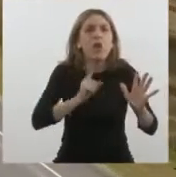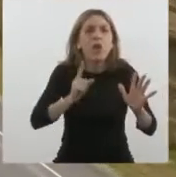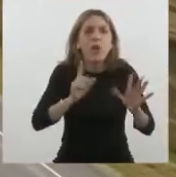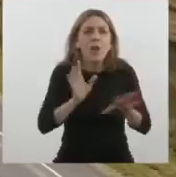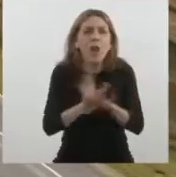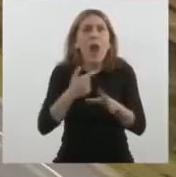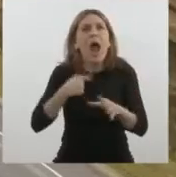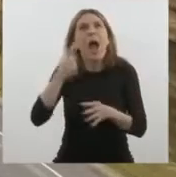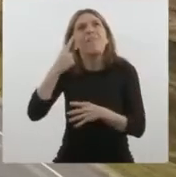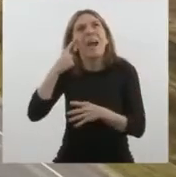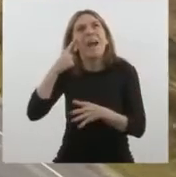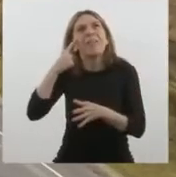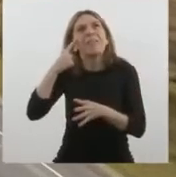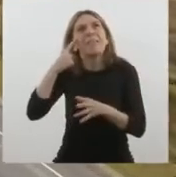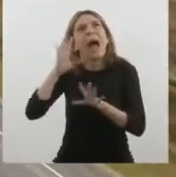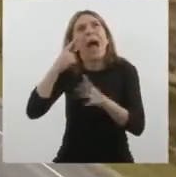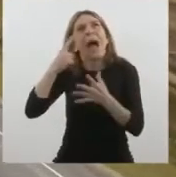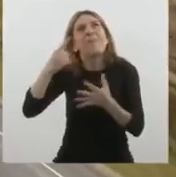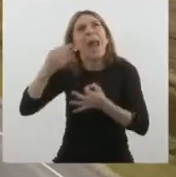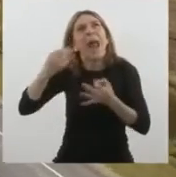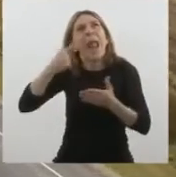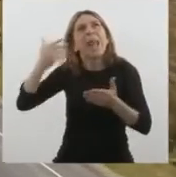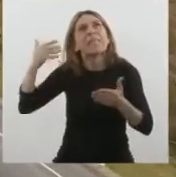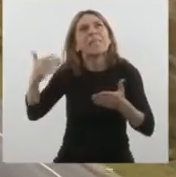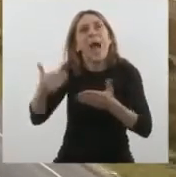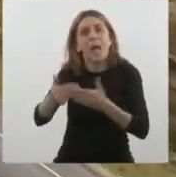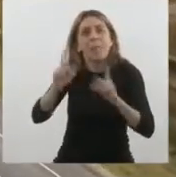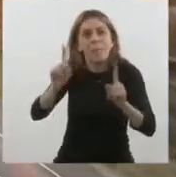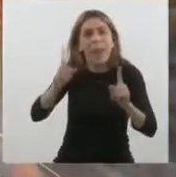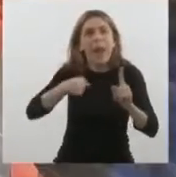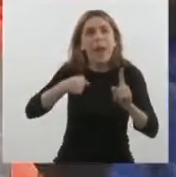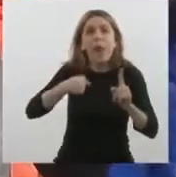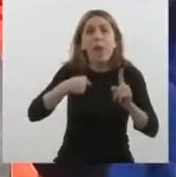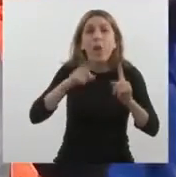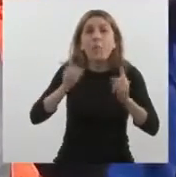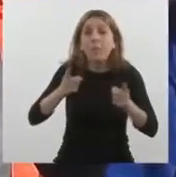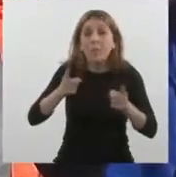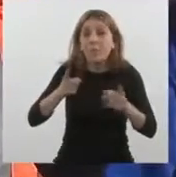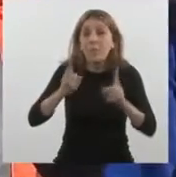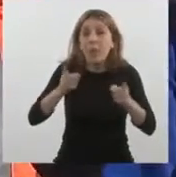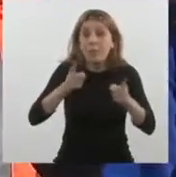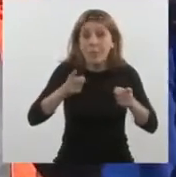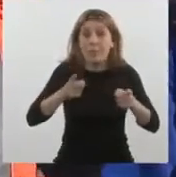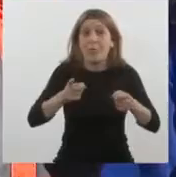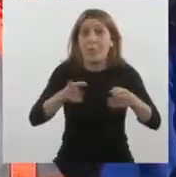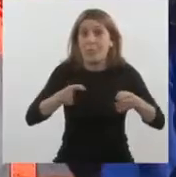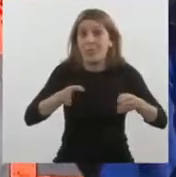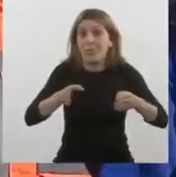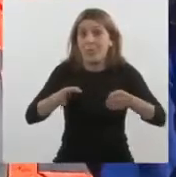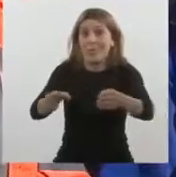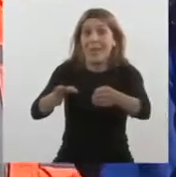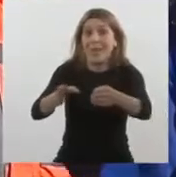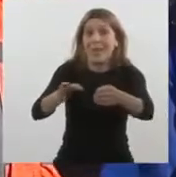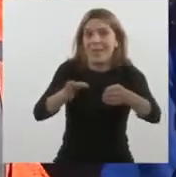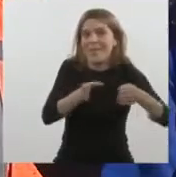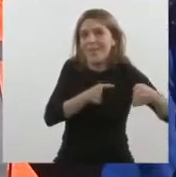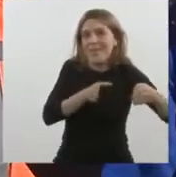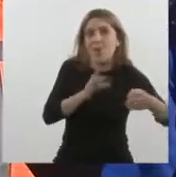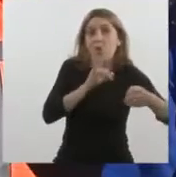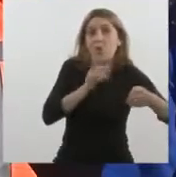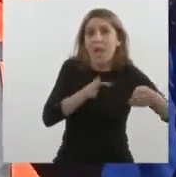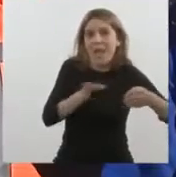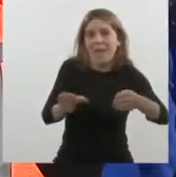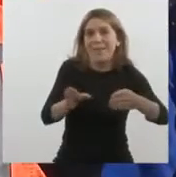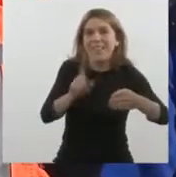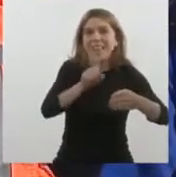revisar, pero lo que sí efectivamente ocurrió es que todo este tramo que significan 155